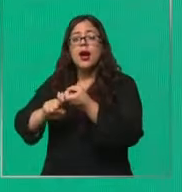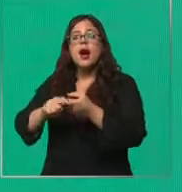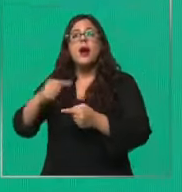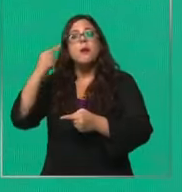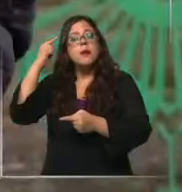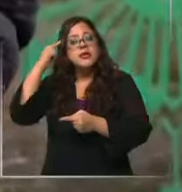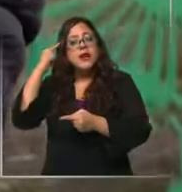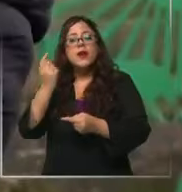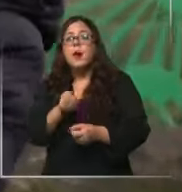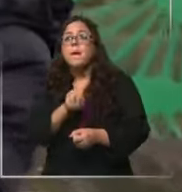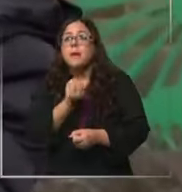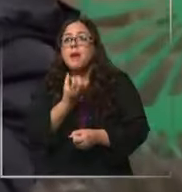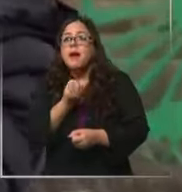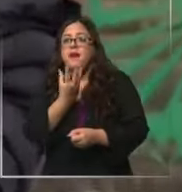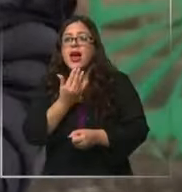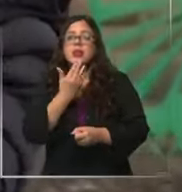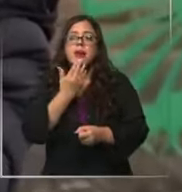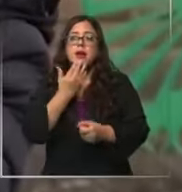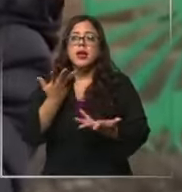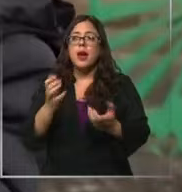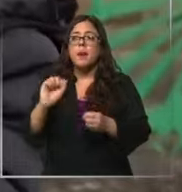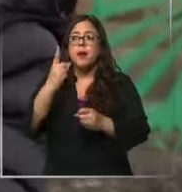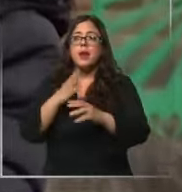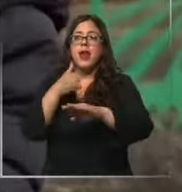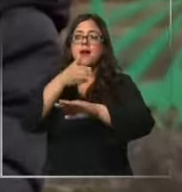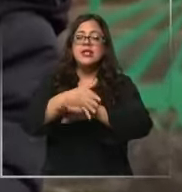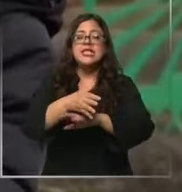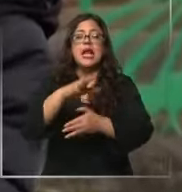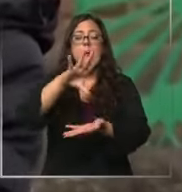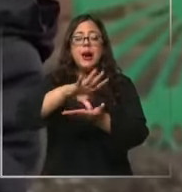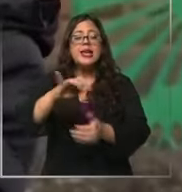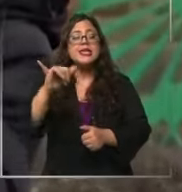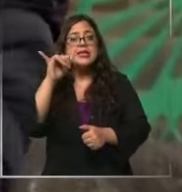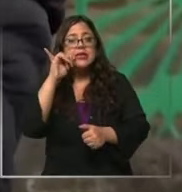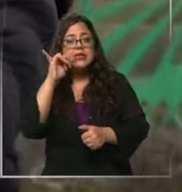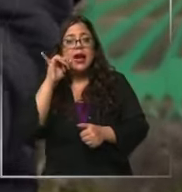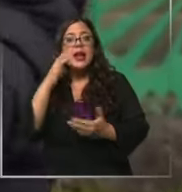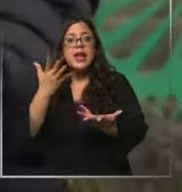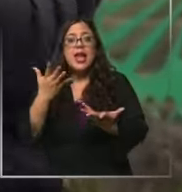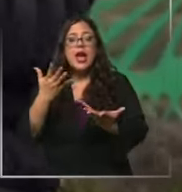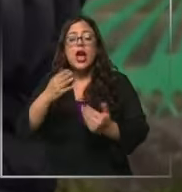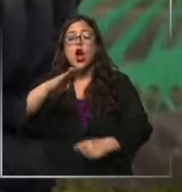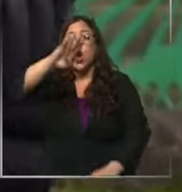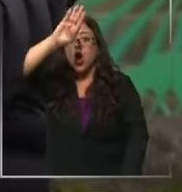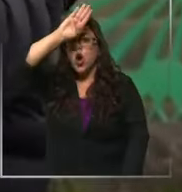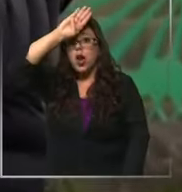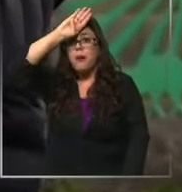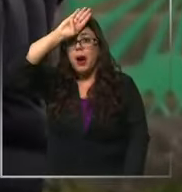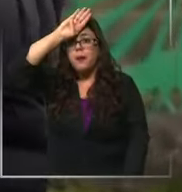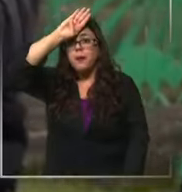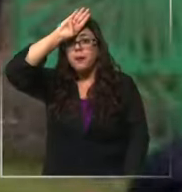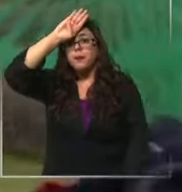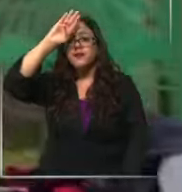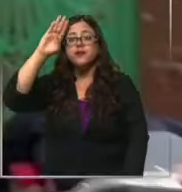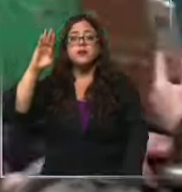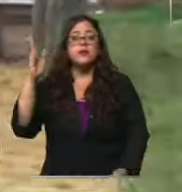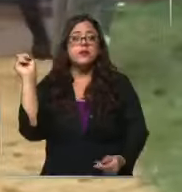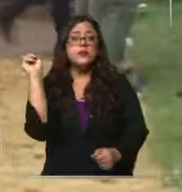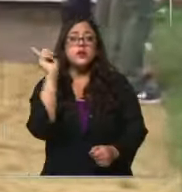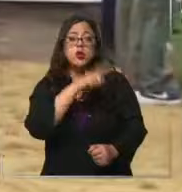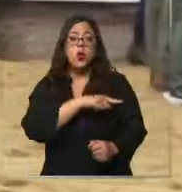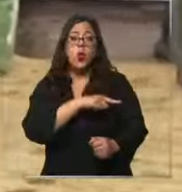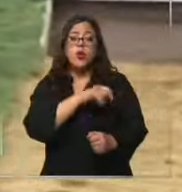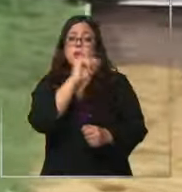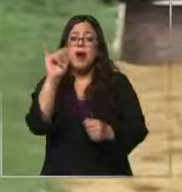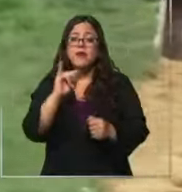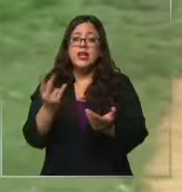previstos para la primavera, incluyendo su primera visita a Italia, donde irían a reunirse con el Papa Francisco. La última aparición de la princesa de